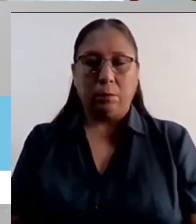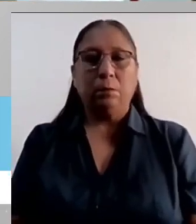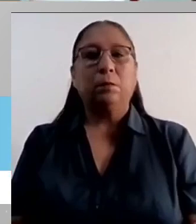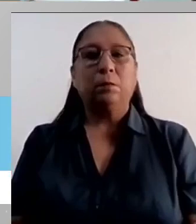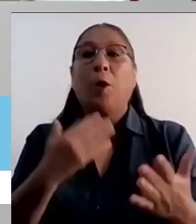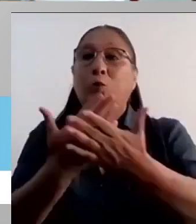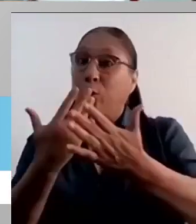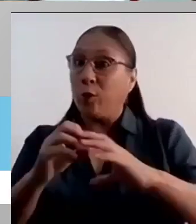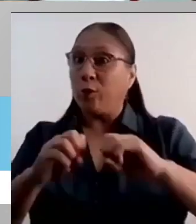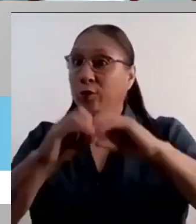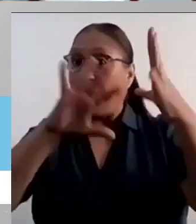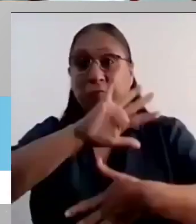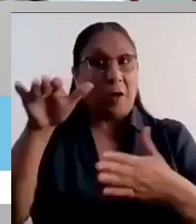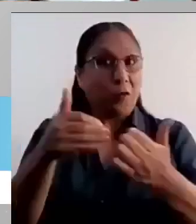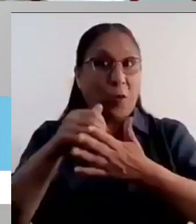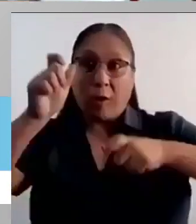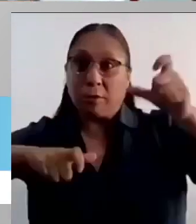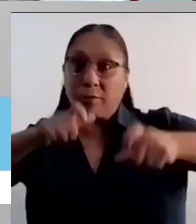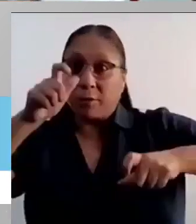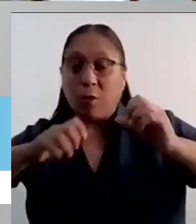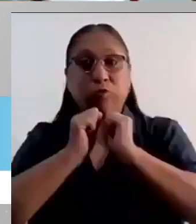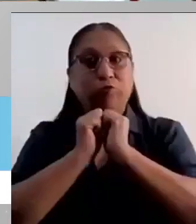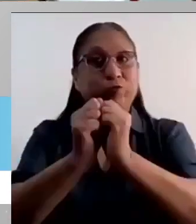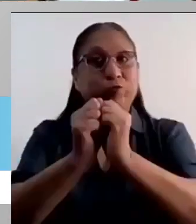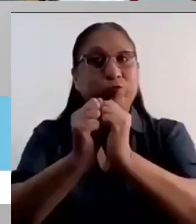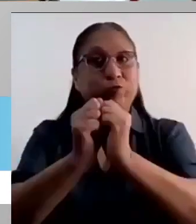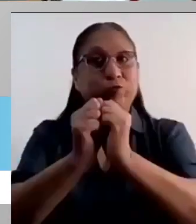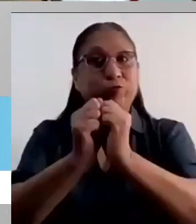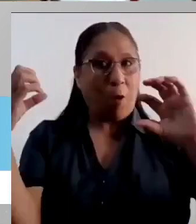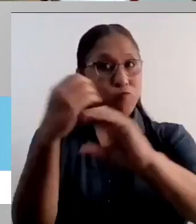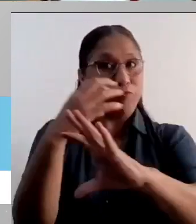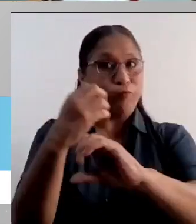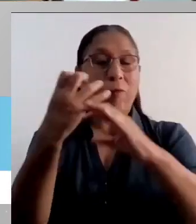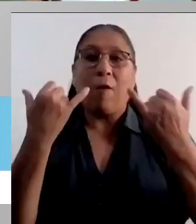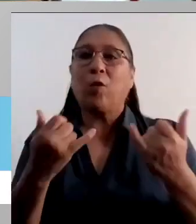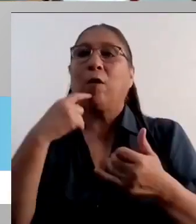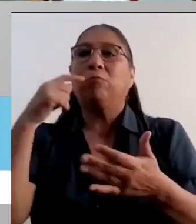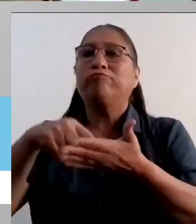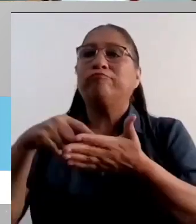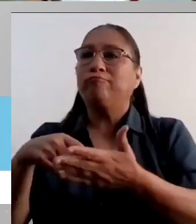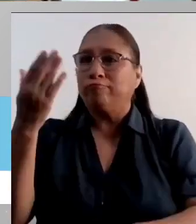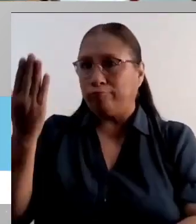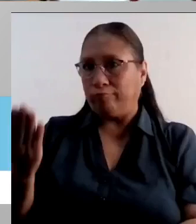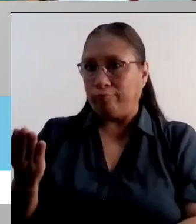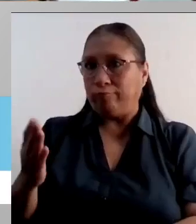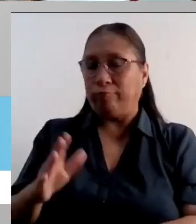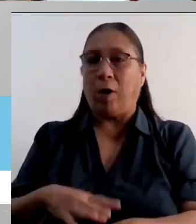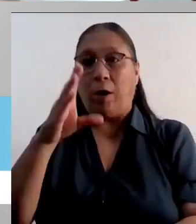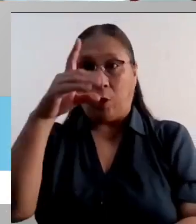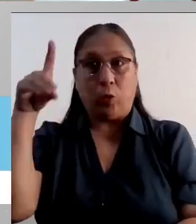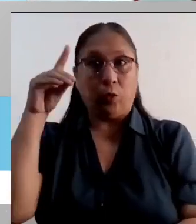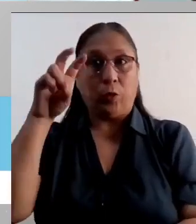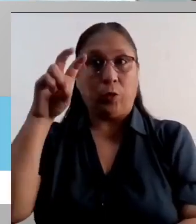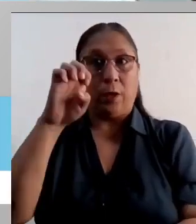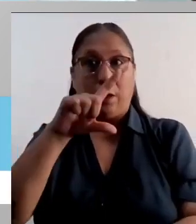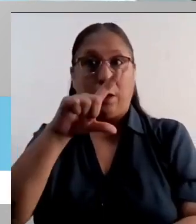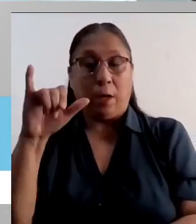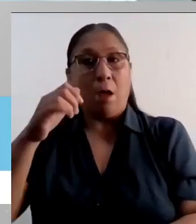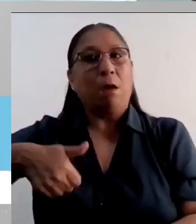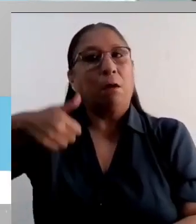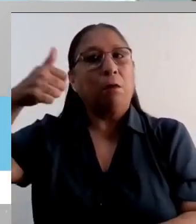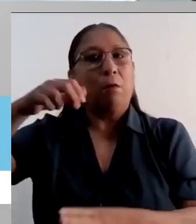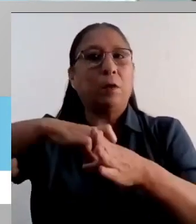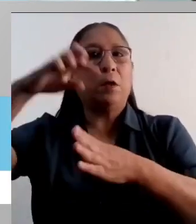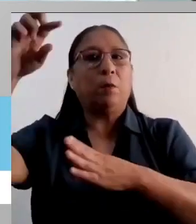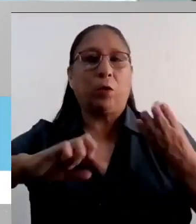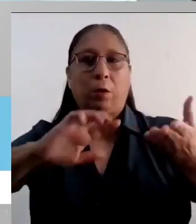Buenos días a todas las personas que nos acompañan en la transmisión de hoy. Está con nosotros la doctora Nelly Aedo, jefe del programa de